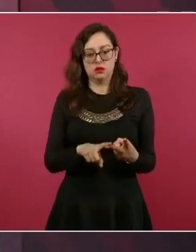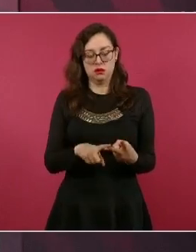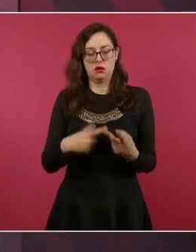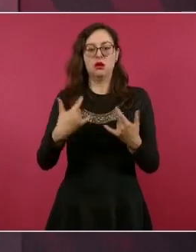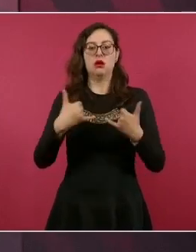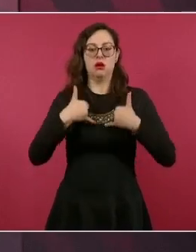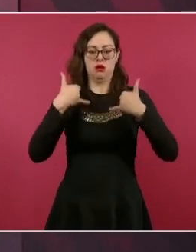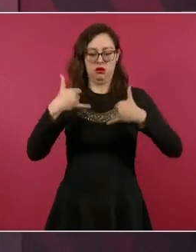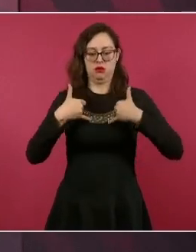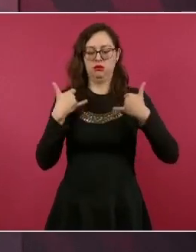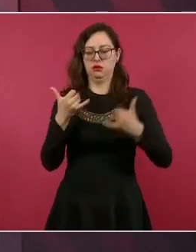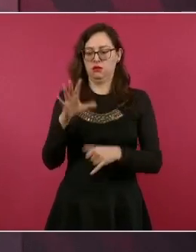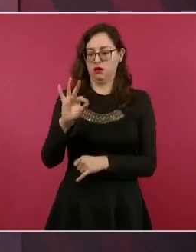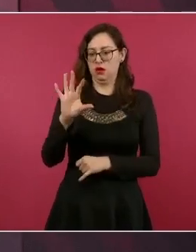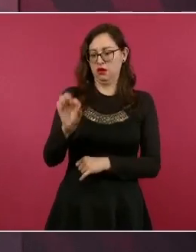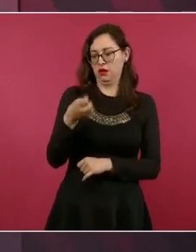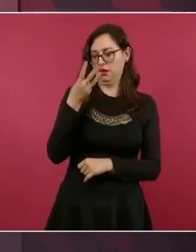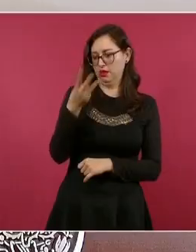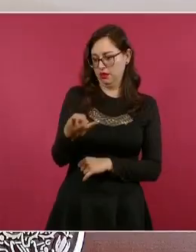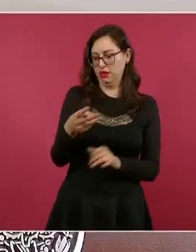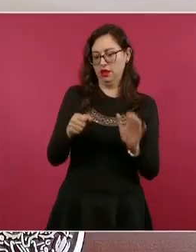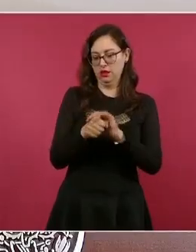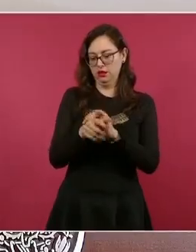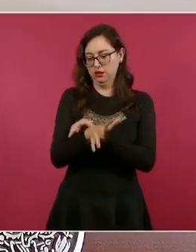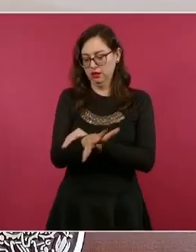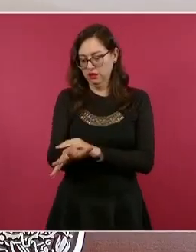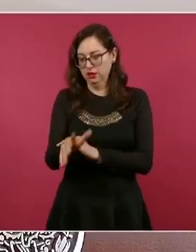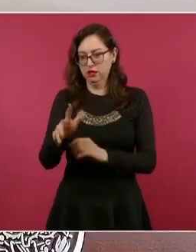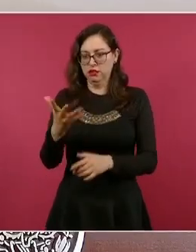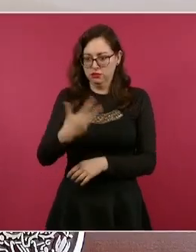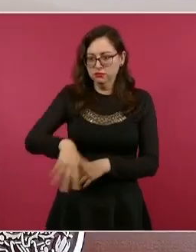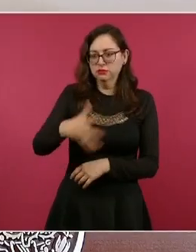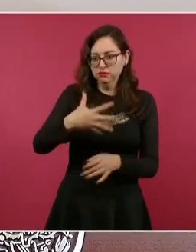aparezcan los jóvenes asesinados de Ayotzinapa.